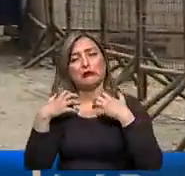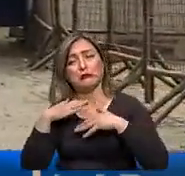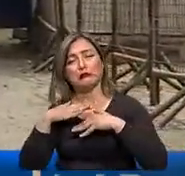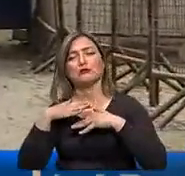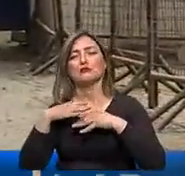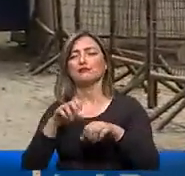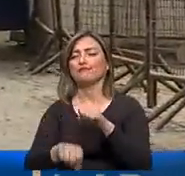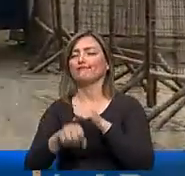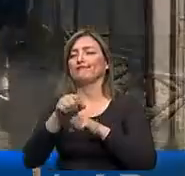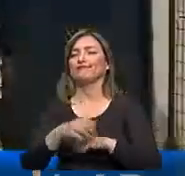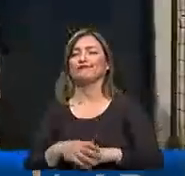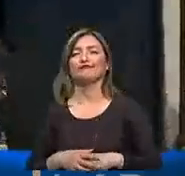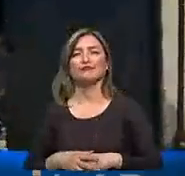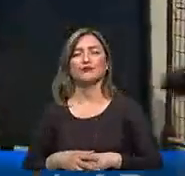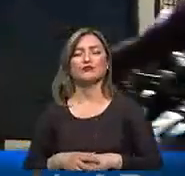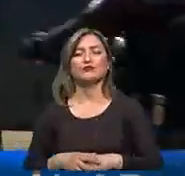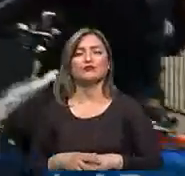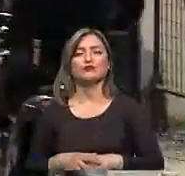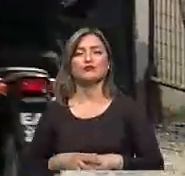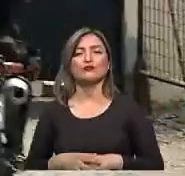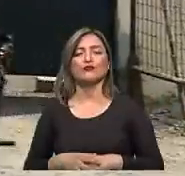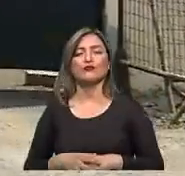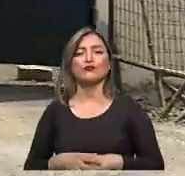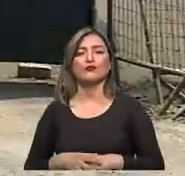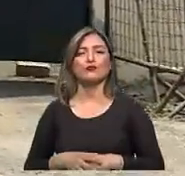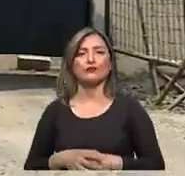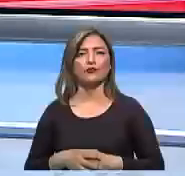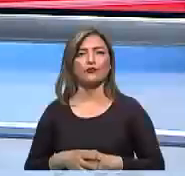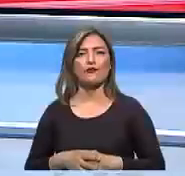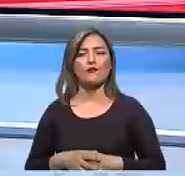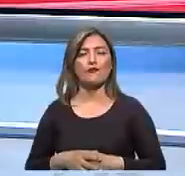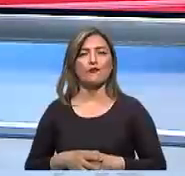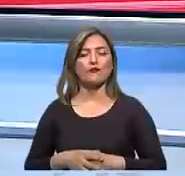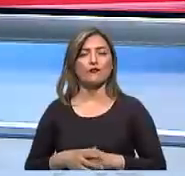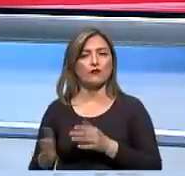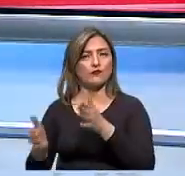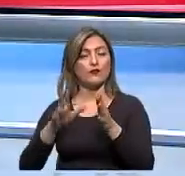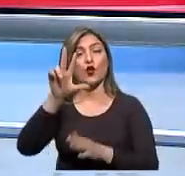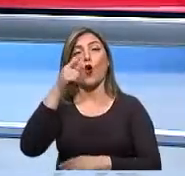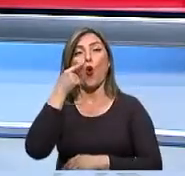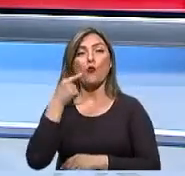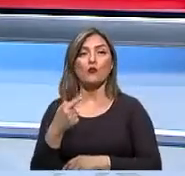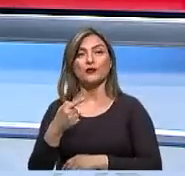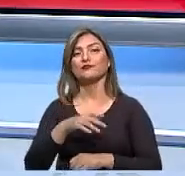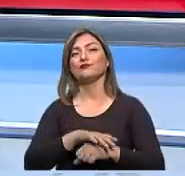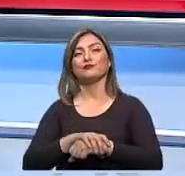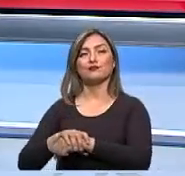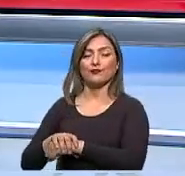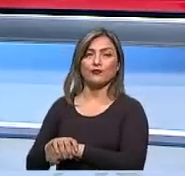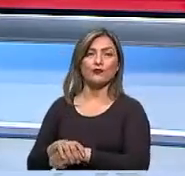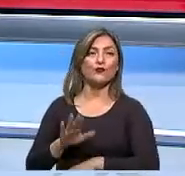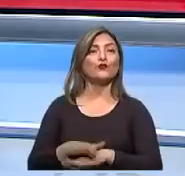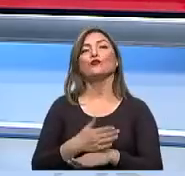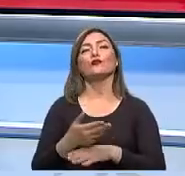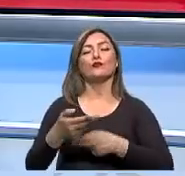se rompe cada tanto. En Guayaquil, Carlos Acoto, 24 horas. Tres hombres fueron detenidos por el